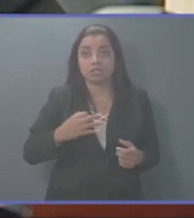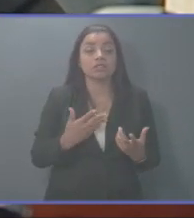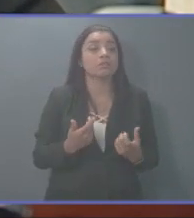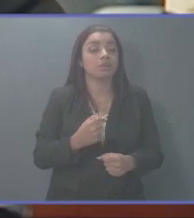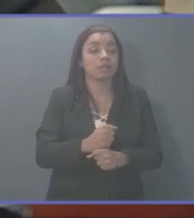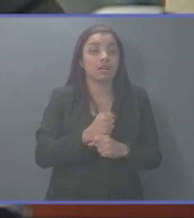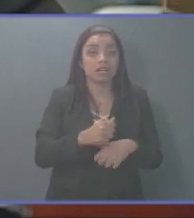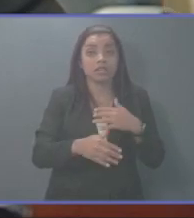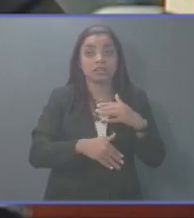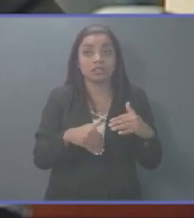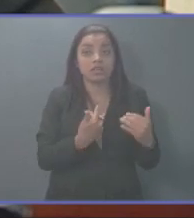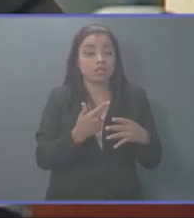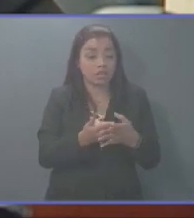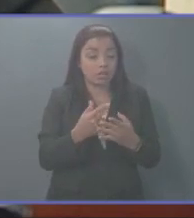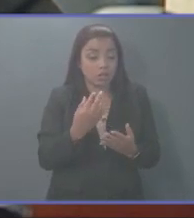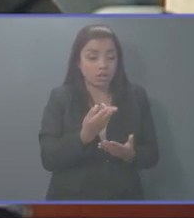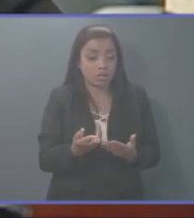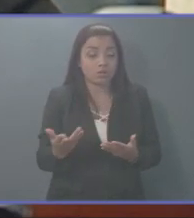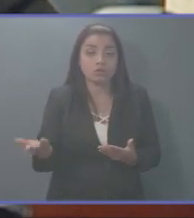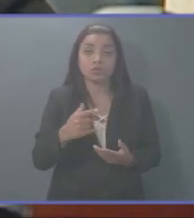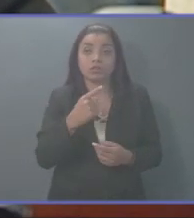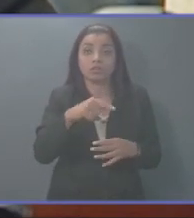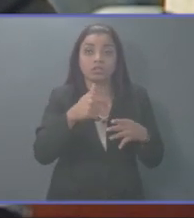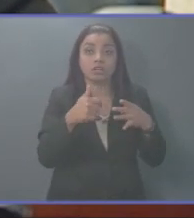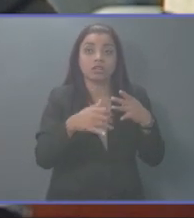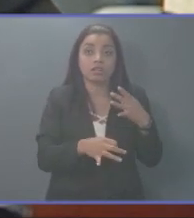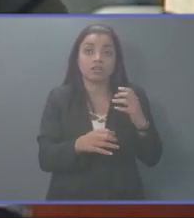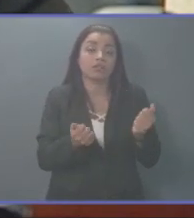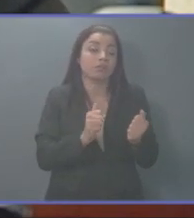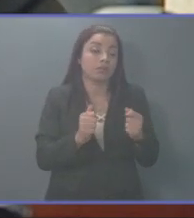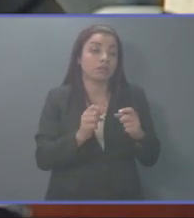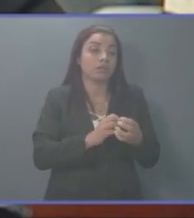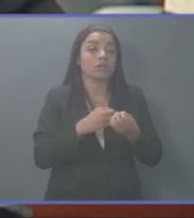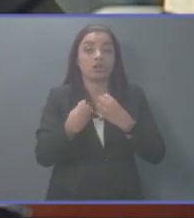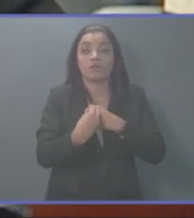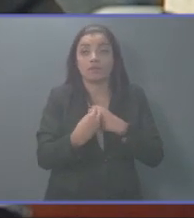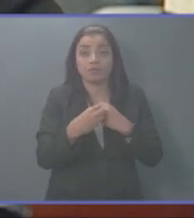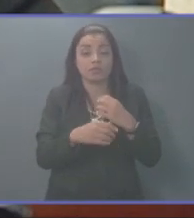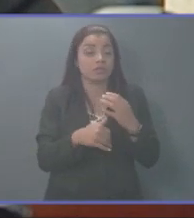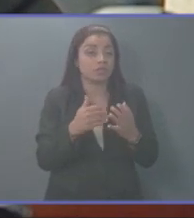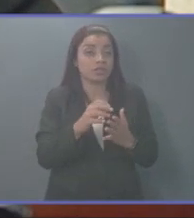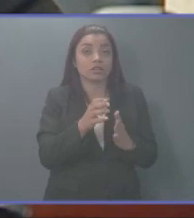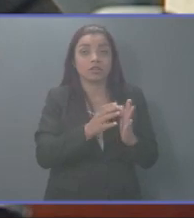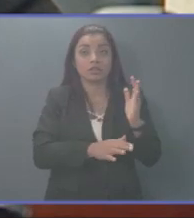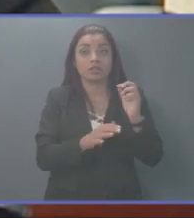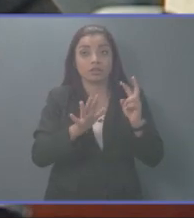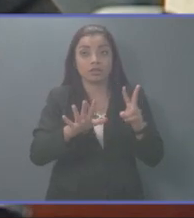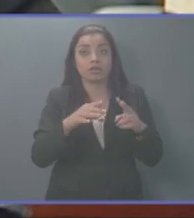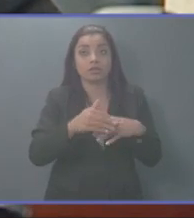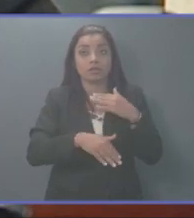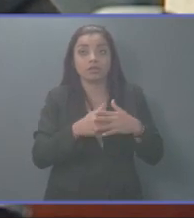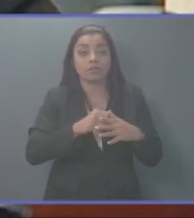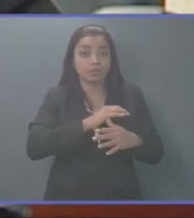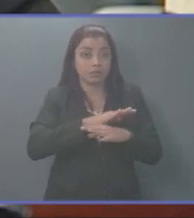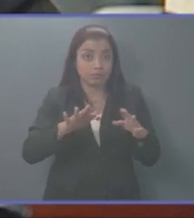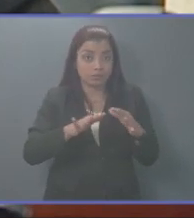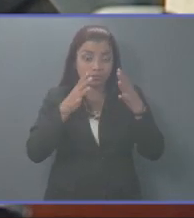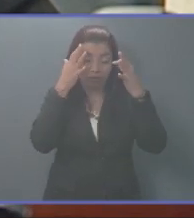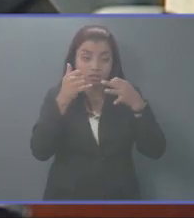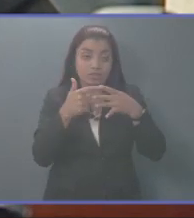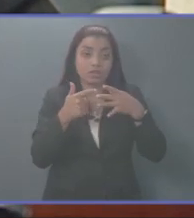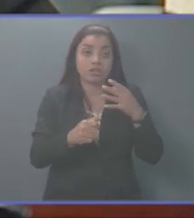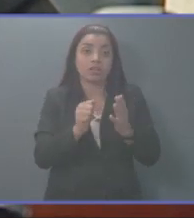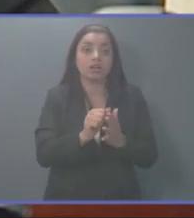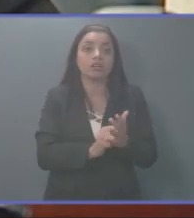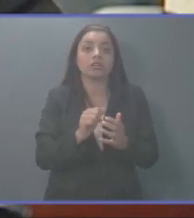el uso eficiente de los recursos asignados para la aplicación de la presente ley por medio de la Unidad de Auditoría Interna. Capítulo séptimo, disposiciones finales, declaración de orden público.